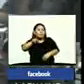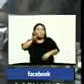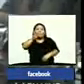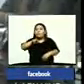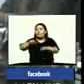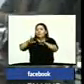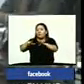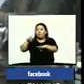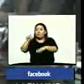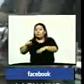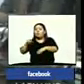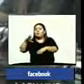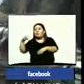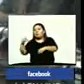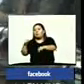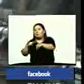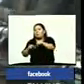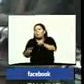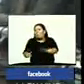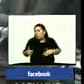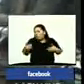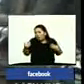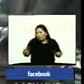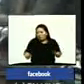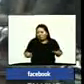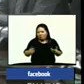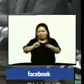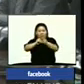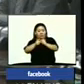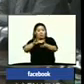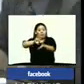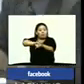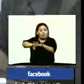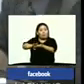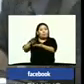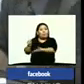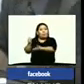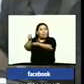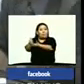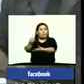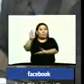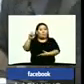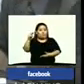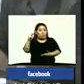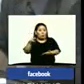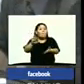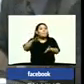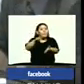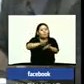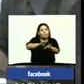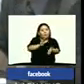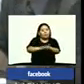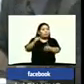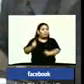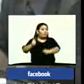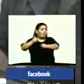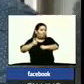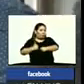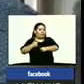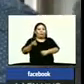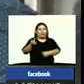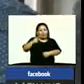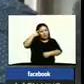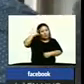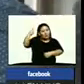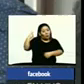250 dólares. ¿Esto para qué? Pues para pagar el bono trimestral de policías y soldados. Recordemos que en los